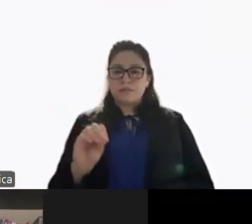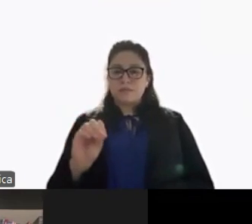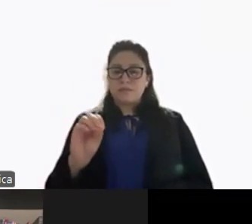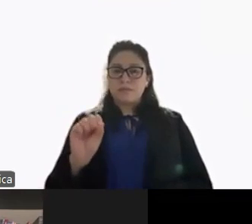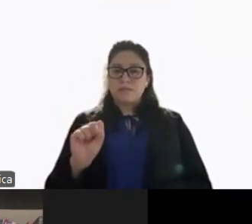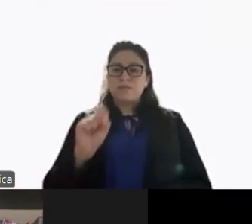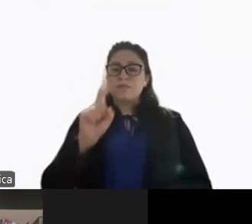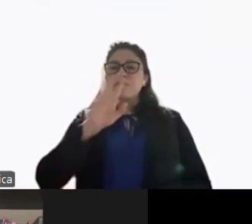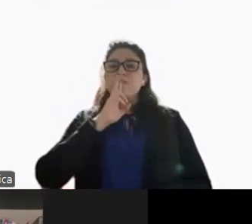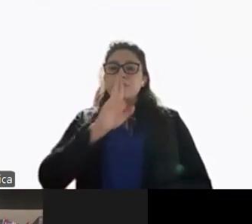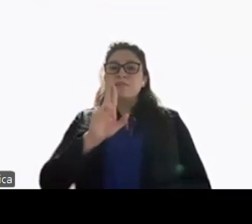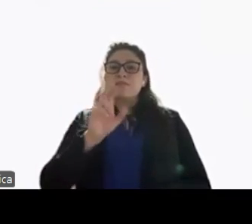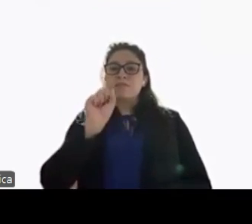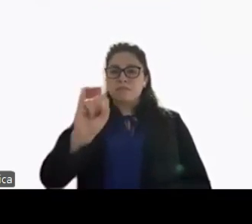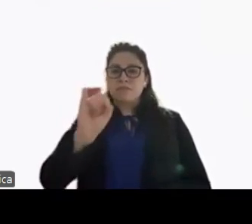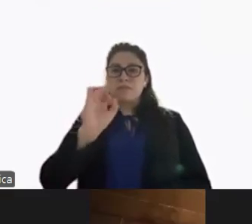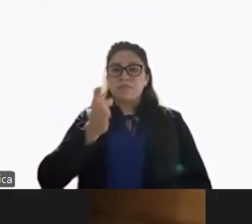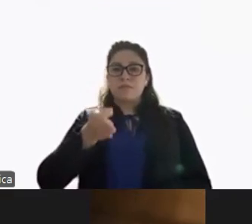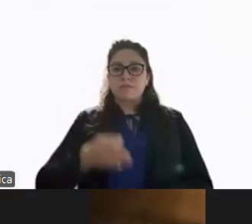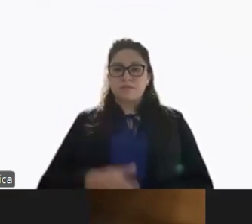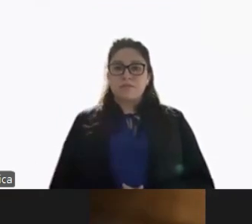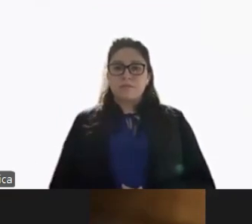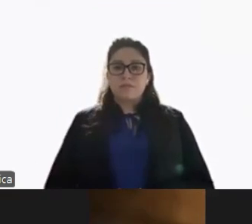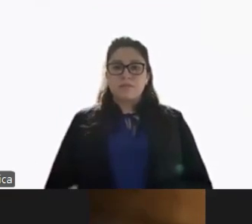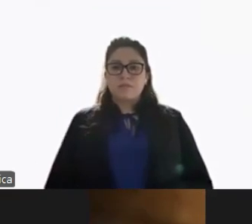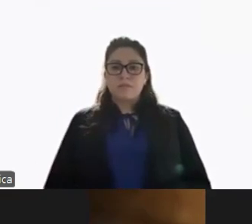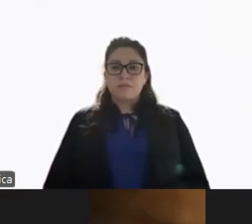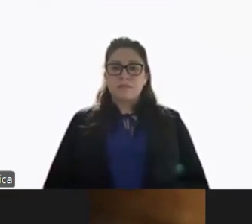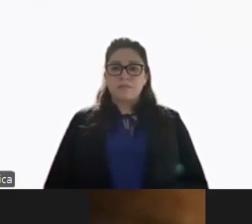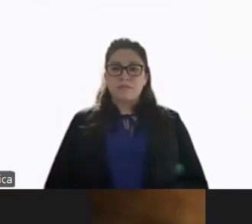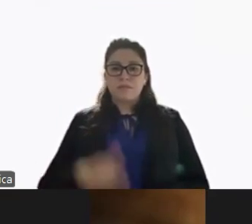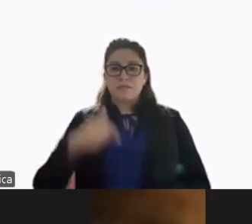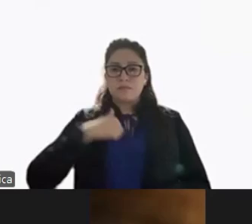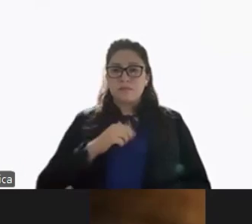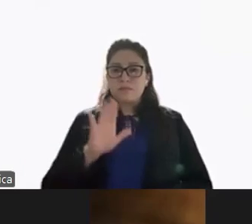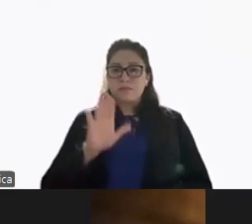Javier Ramos Franco en pro. Gracias, diputado.